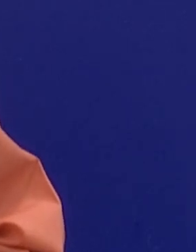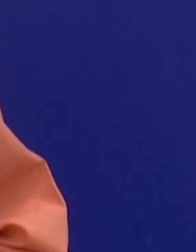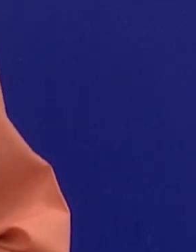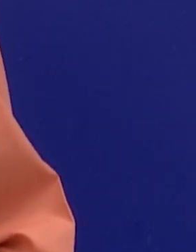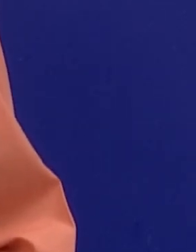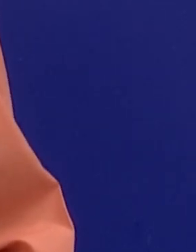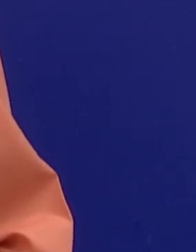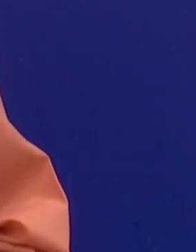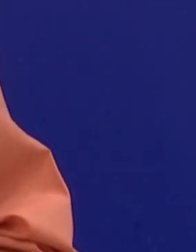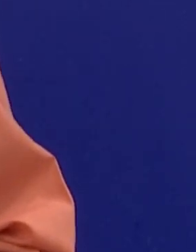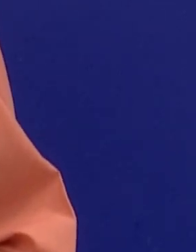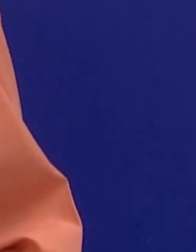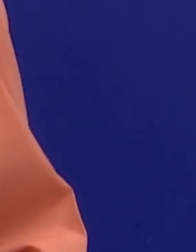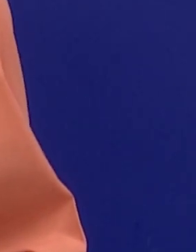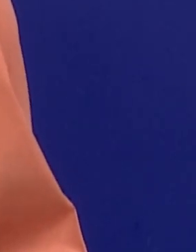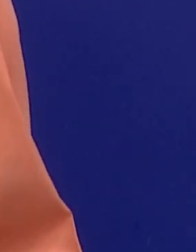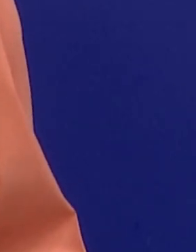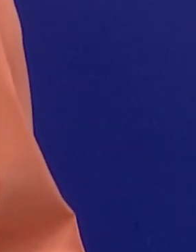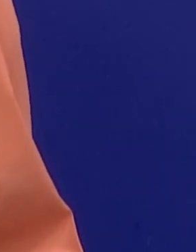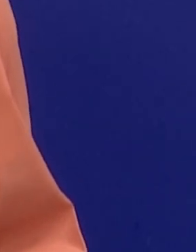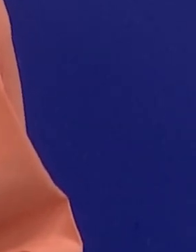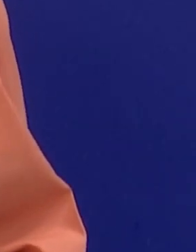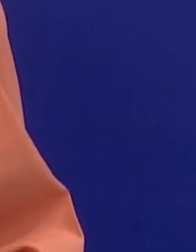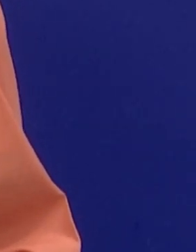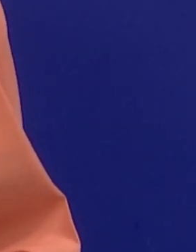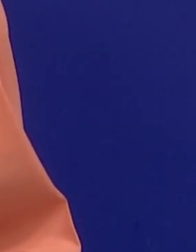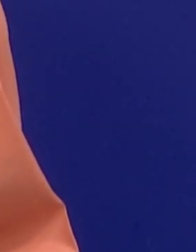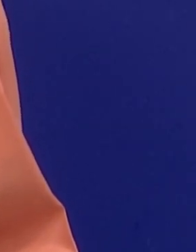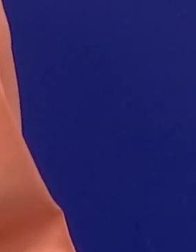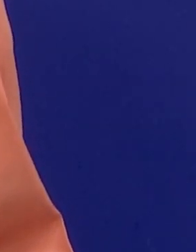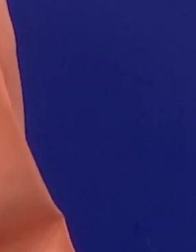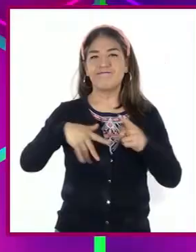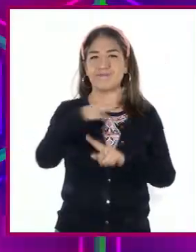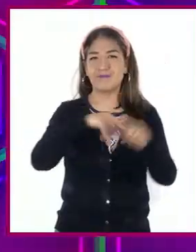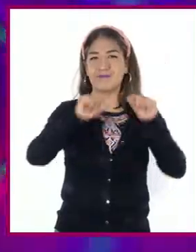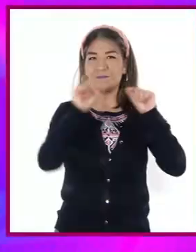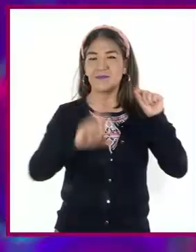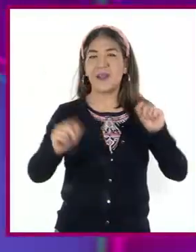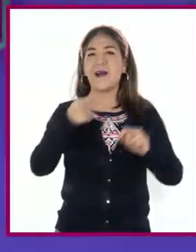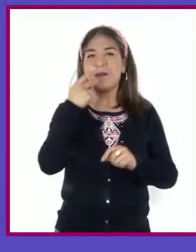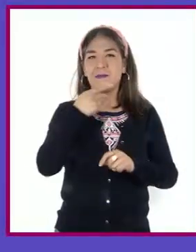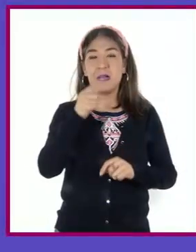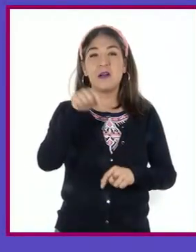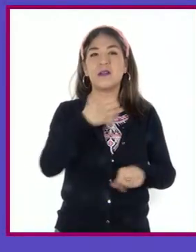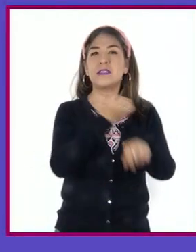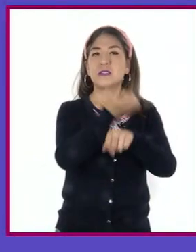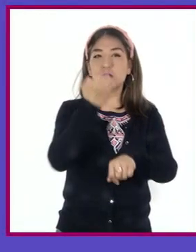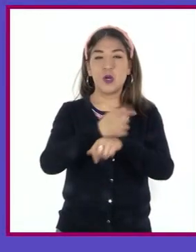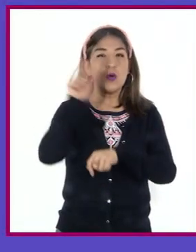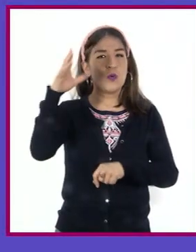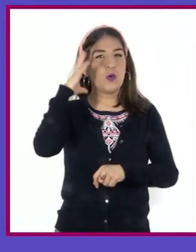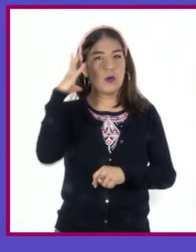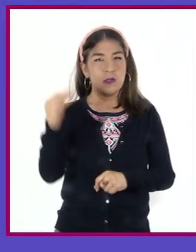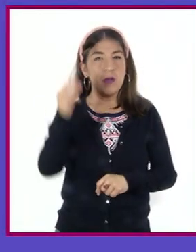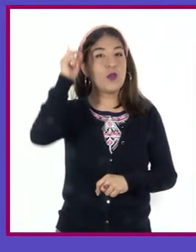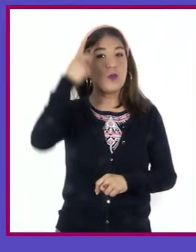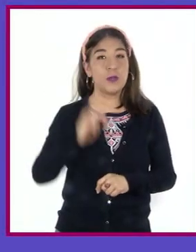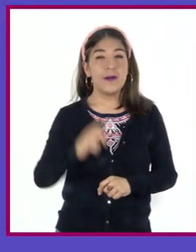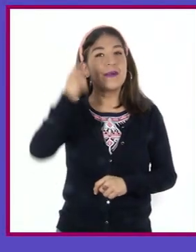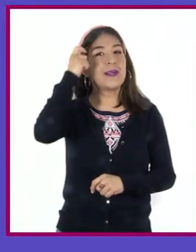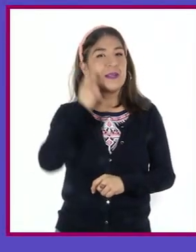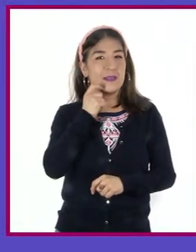titequihuiyaj, quema timocamohuiyaj, quema titlapouaj, huan quema titlahuilowaj. Les daré unos datos sobre